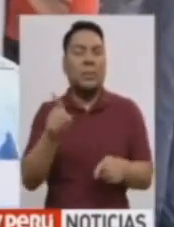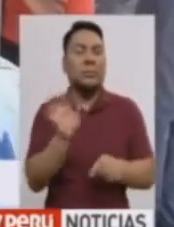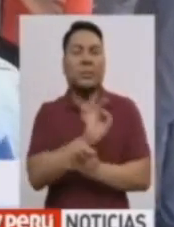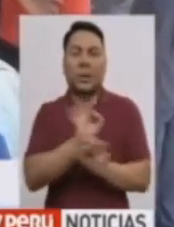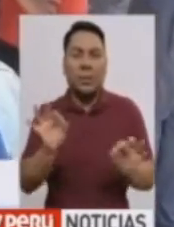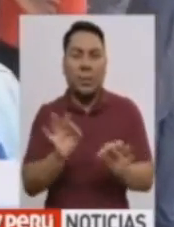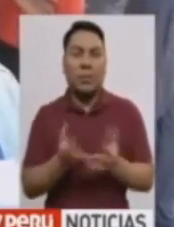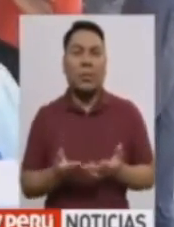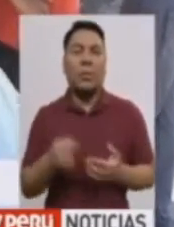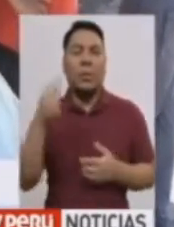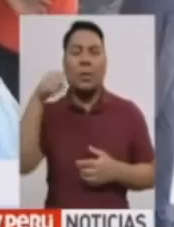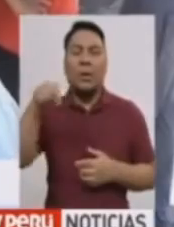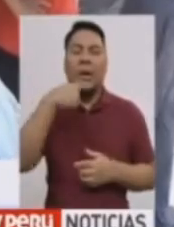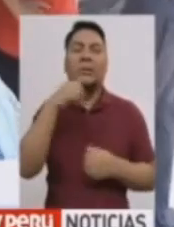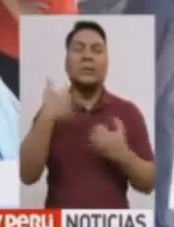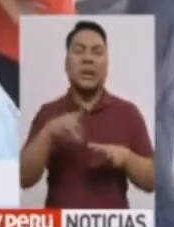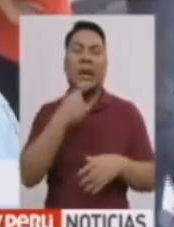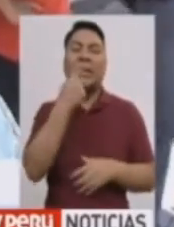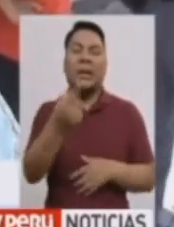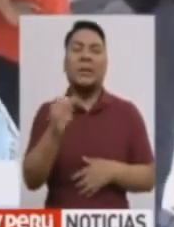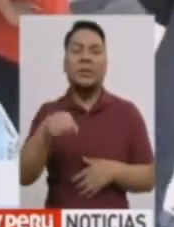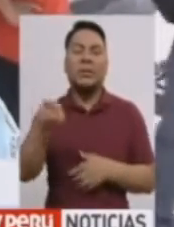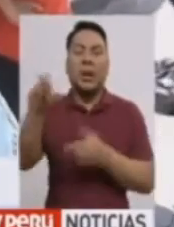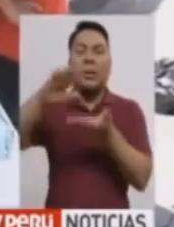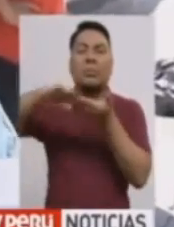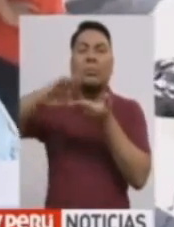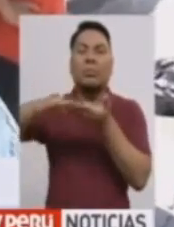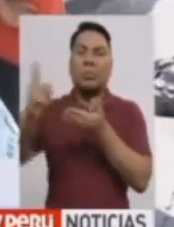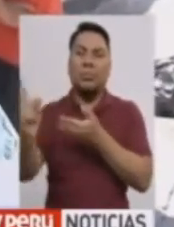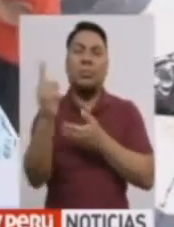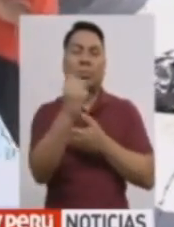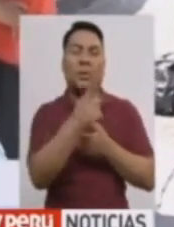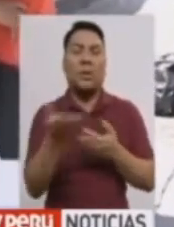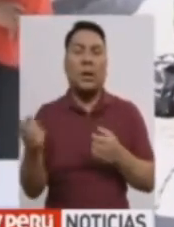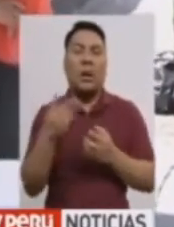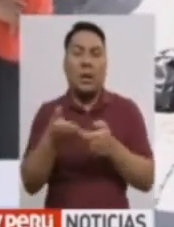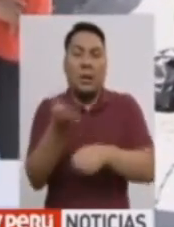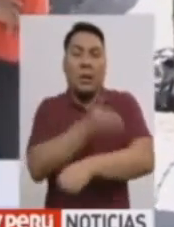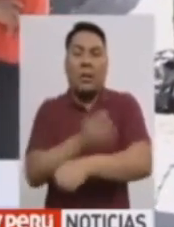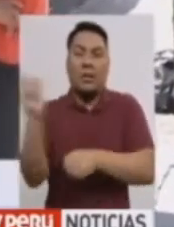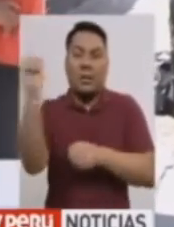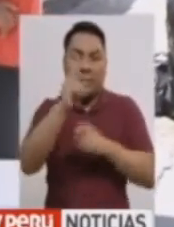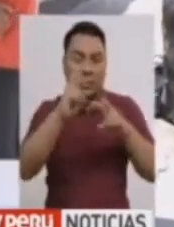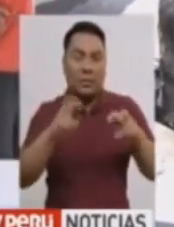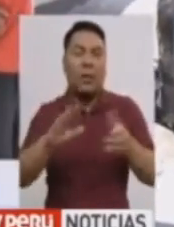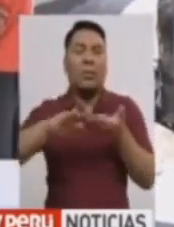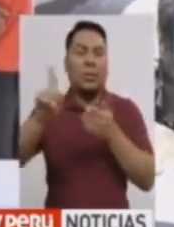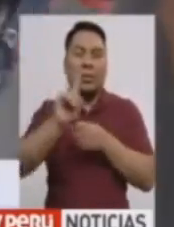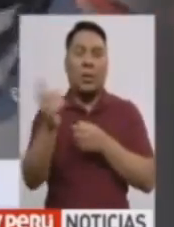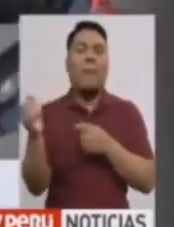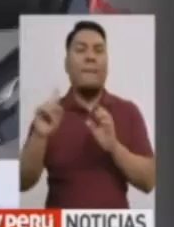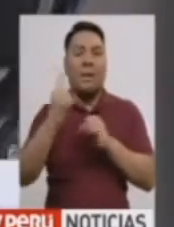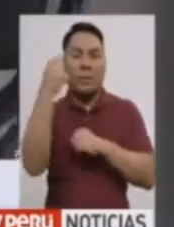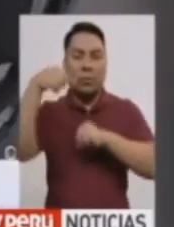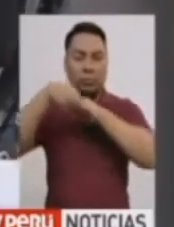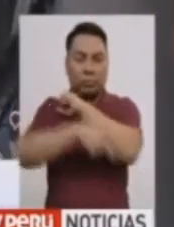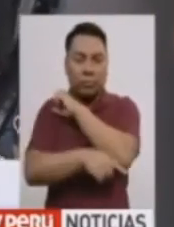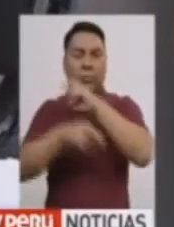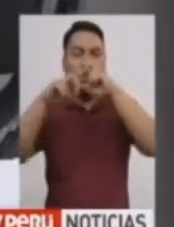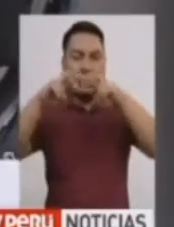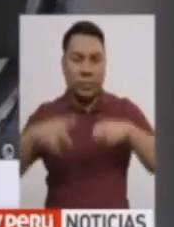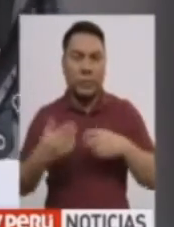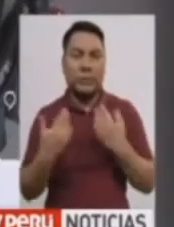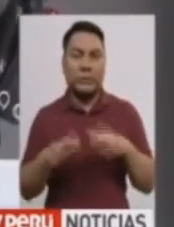tampoco concluirse exonerando antes de haber llegado al fondo de las investigaciones.